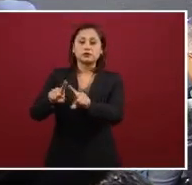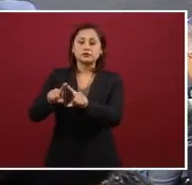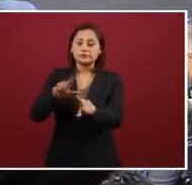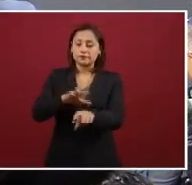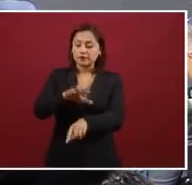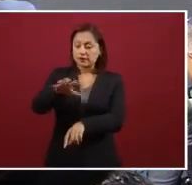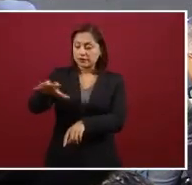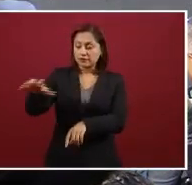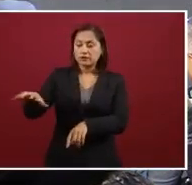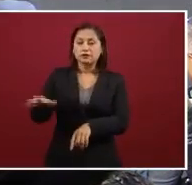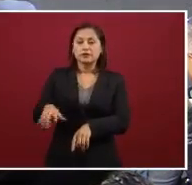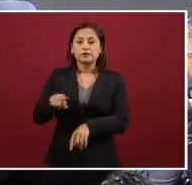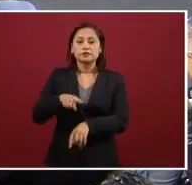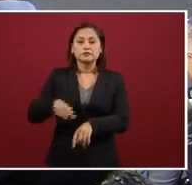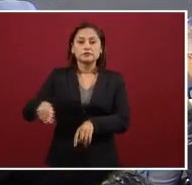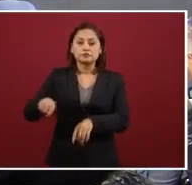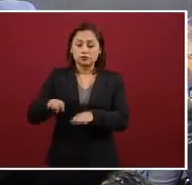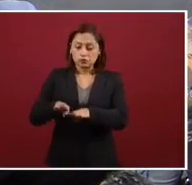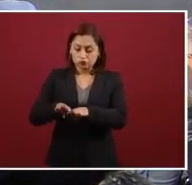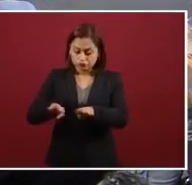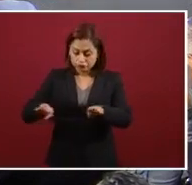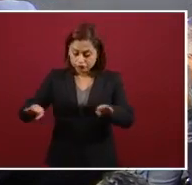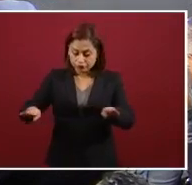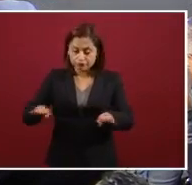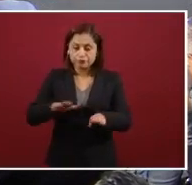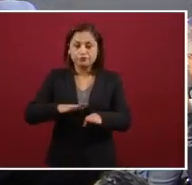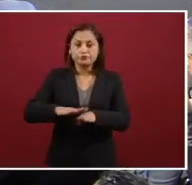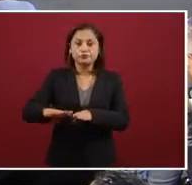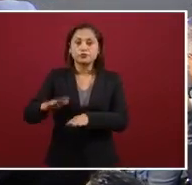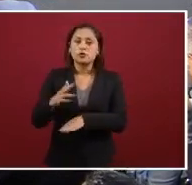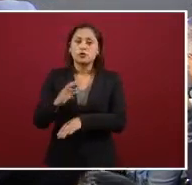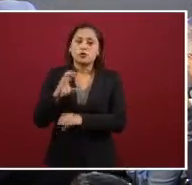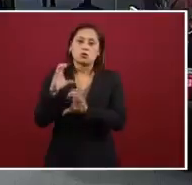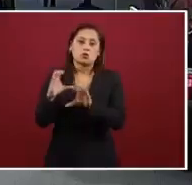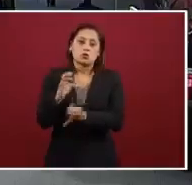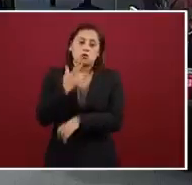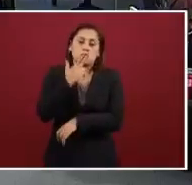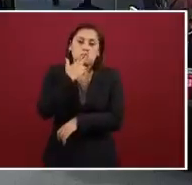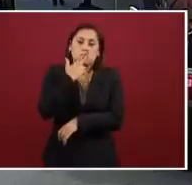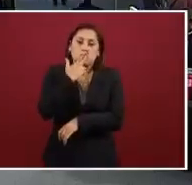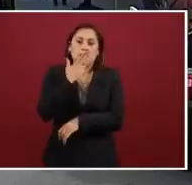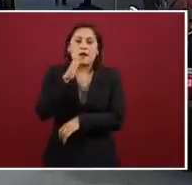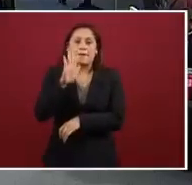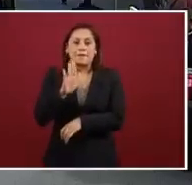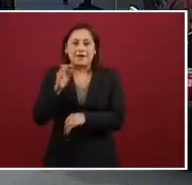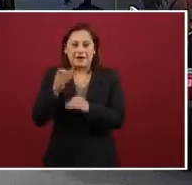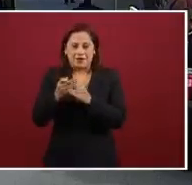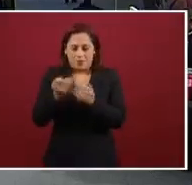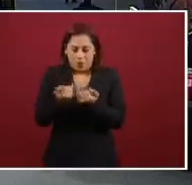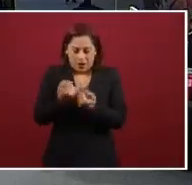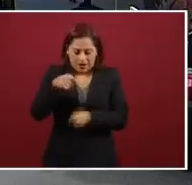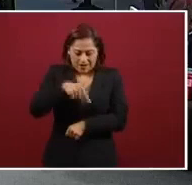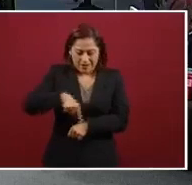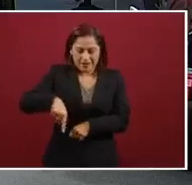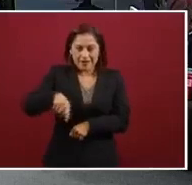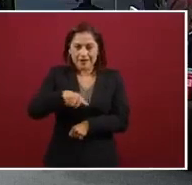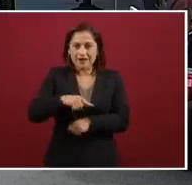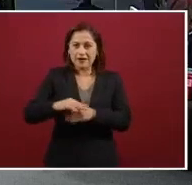se cuide el piso, un poco lo que hicimos aquí, no de esta manera,